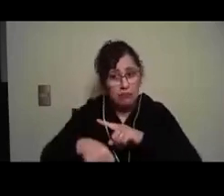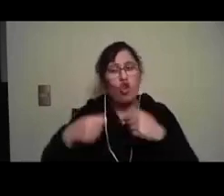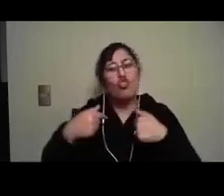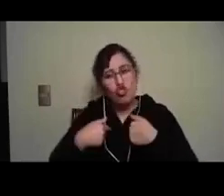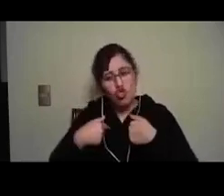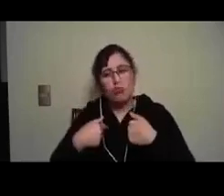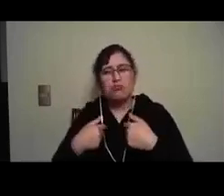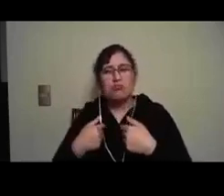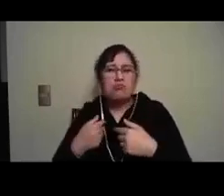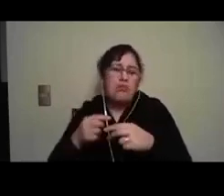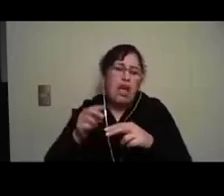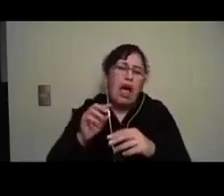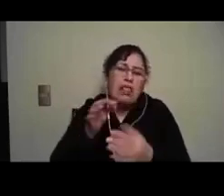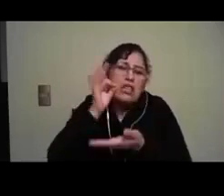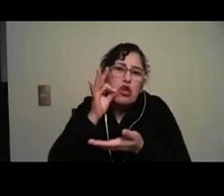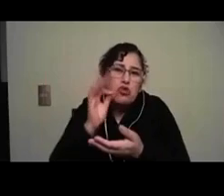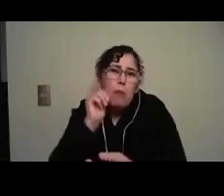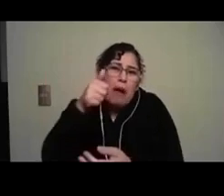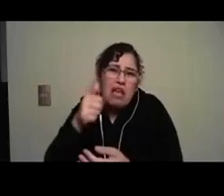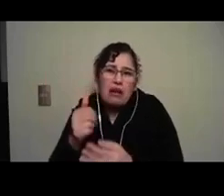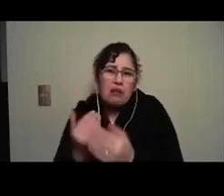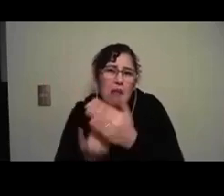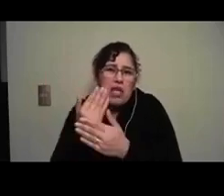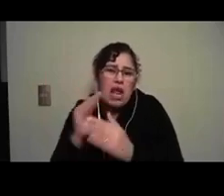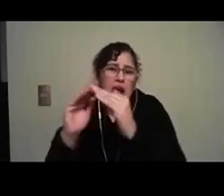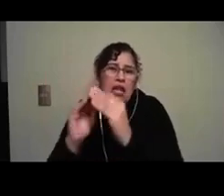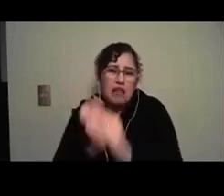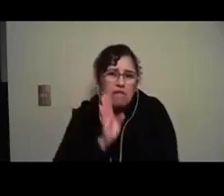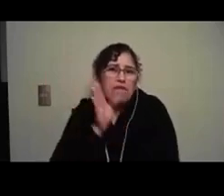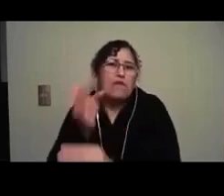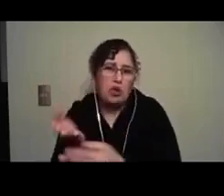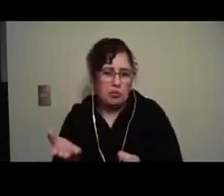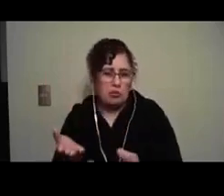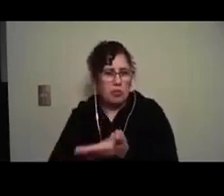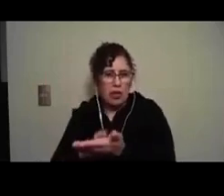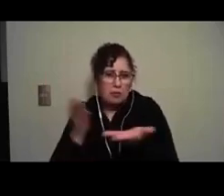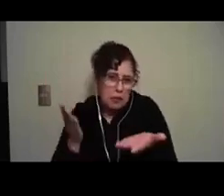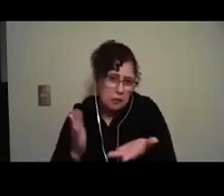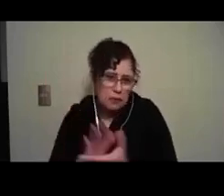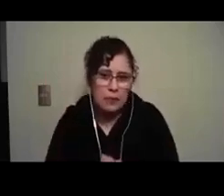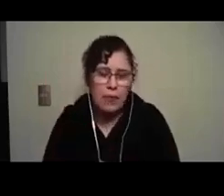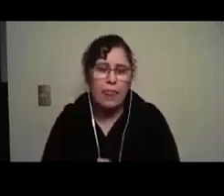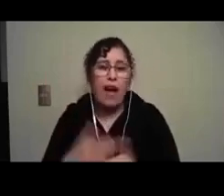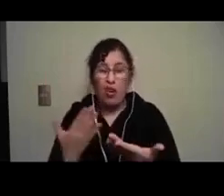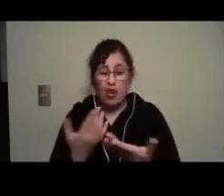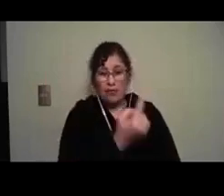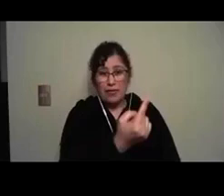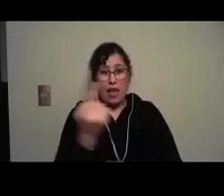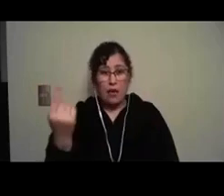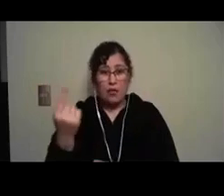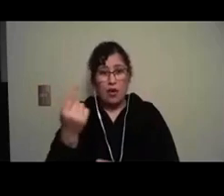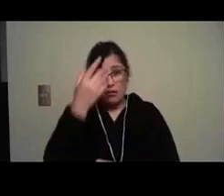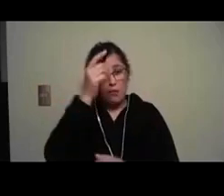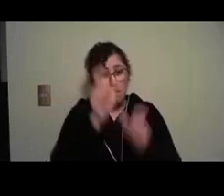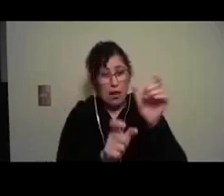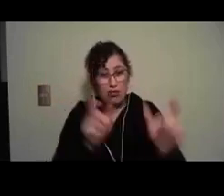puedan participar, pero sí tener presente que cada persona con Alzheimer es particularmente diferente,